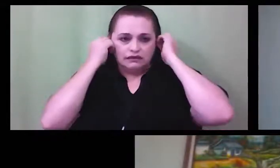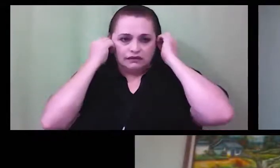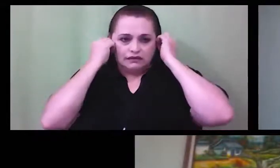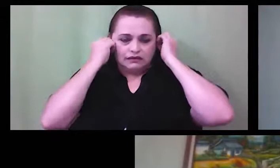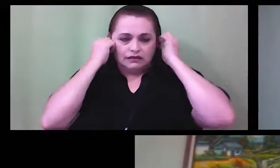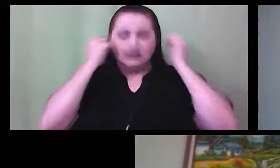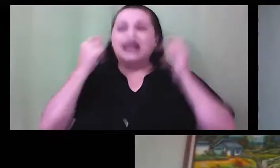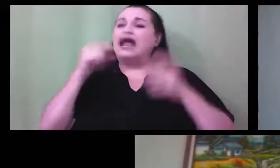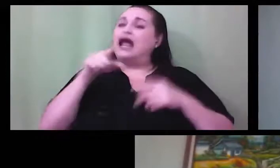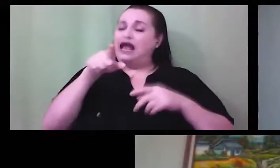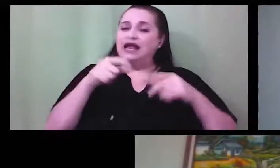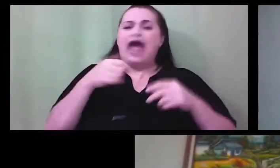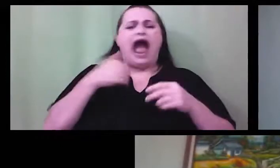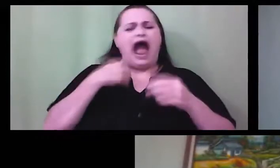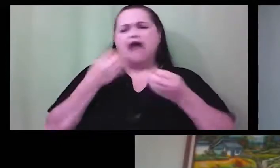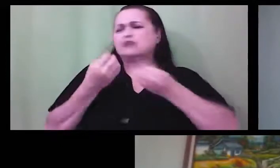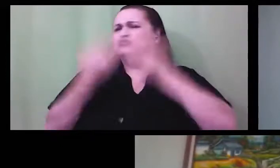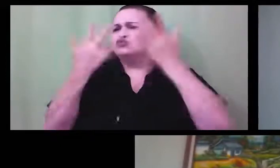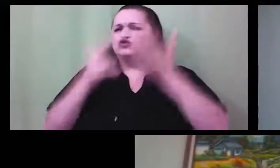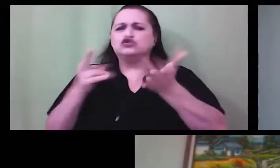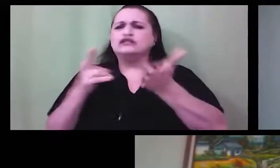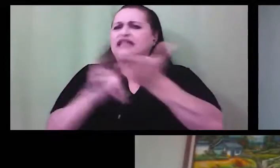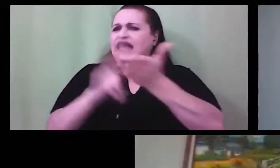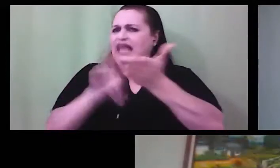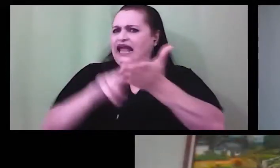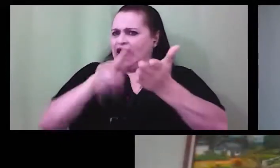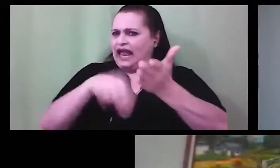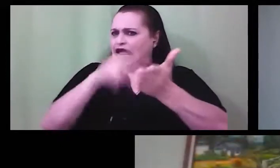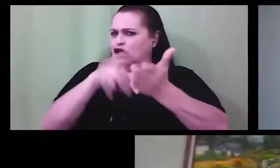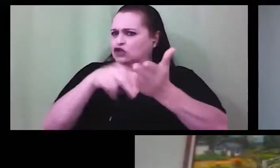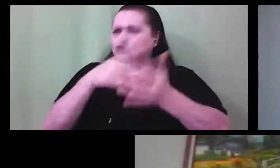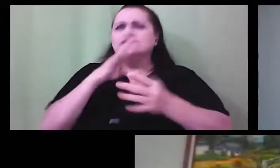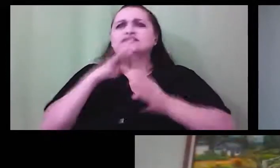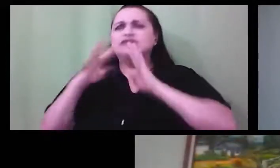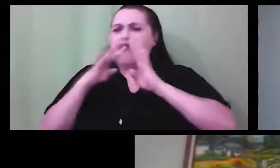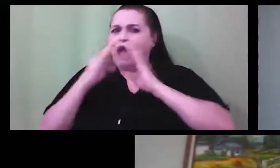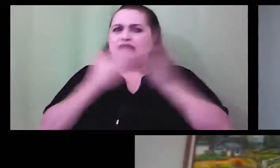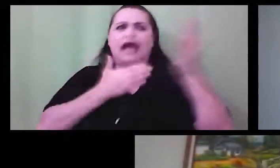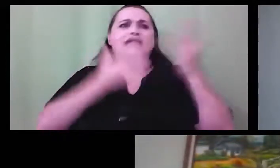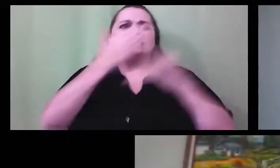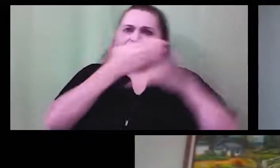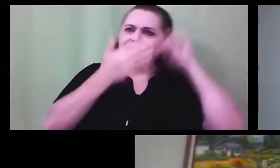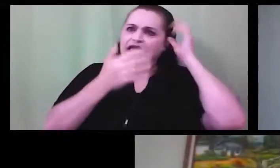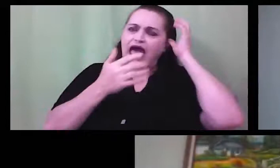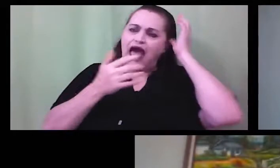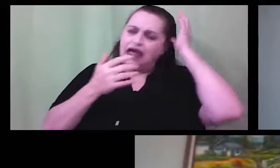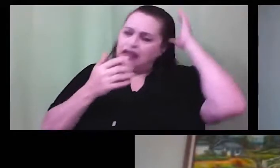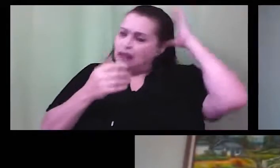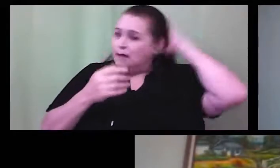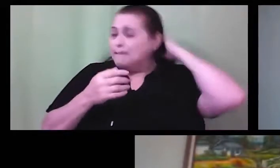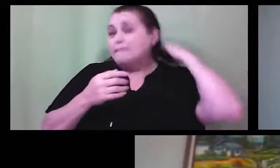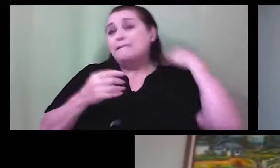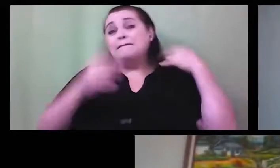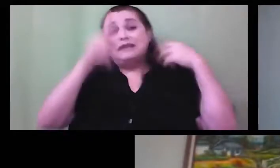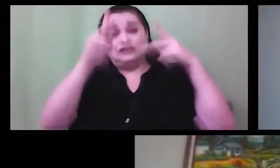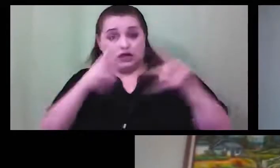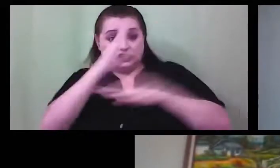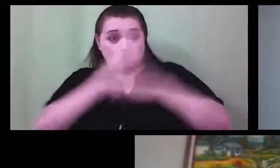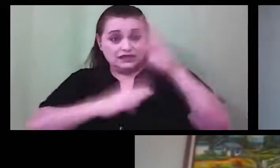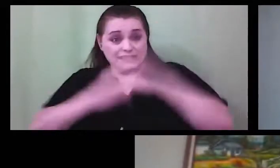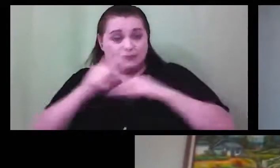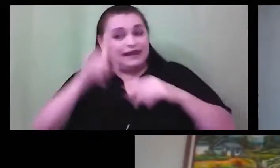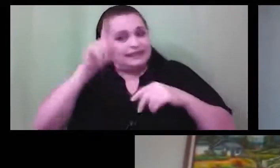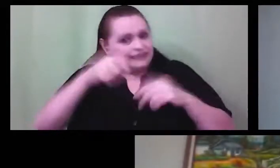que está el código, hay muchos decretos en los que ya, digamos, se habla que la accesibilidad para personas con alguna discapacidad tiene